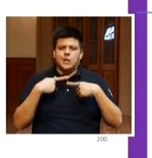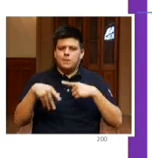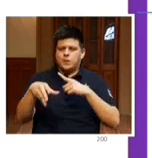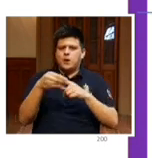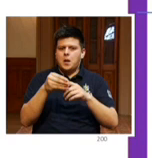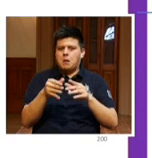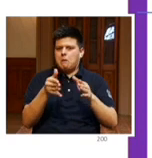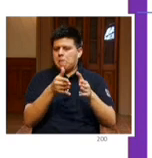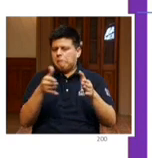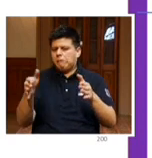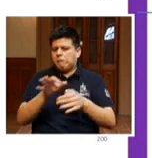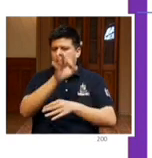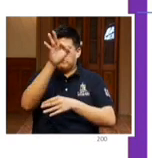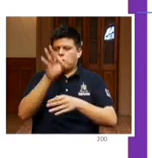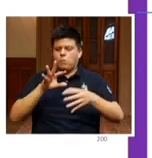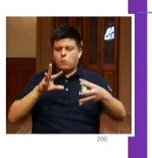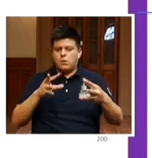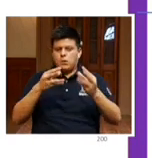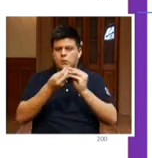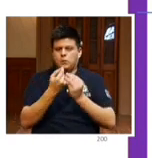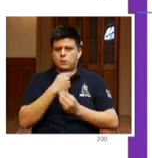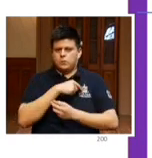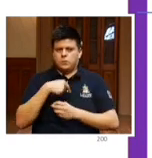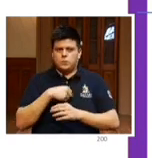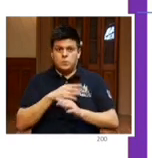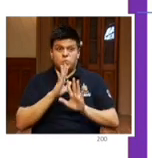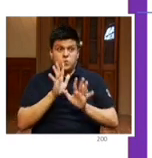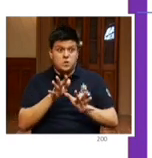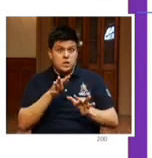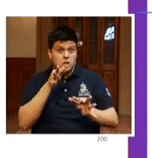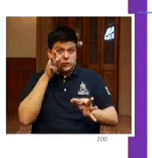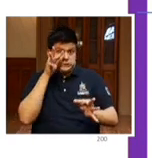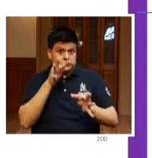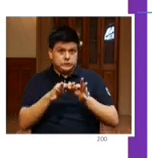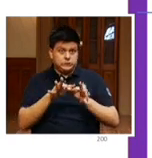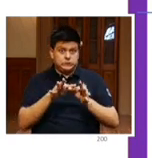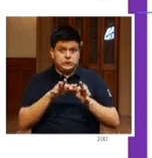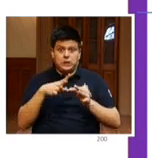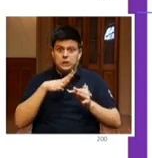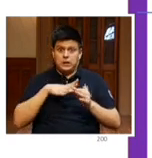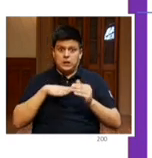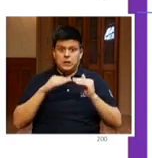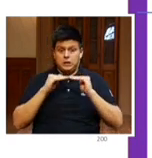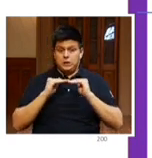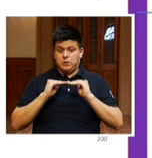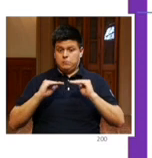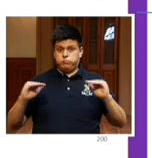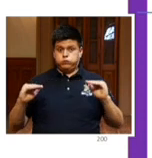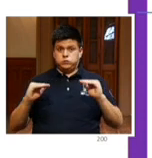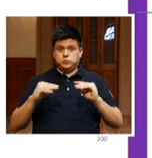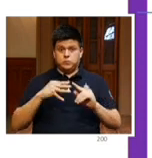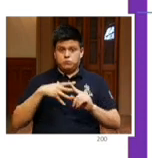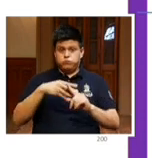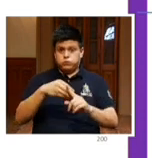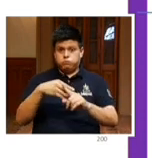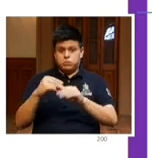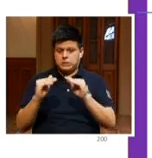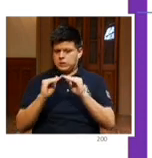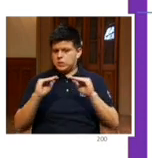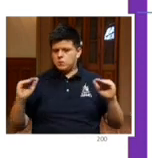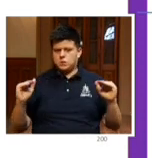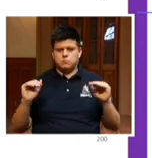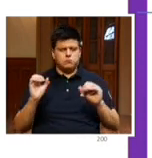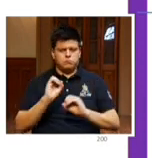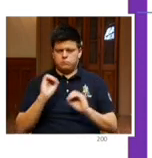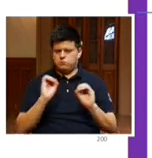los 600. Todavía no podemos decir que estamos en la meseta, hay que esperar más tiempo, pero bueno,